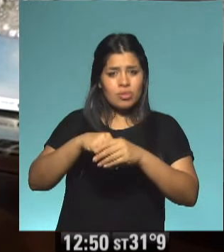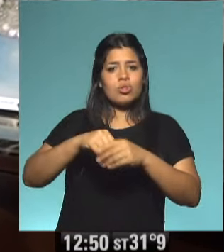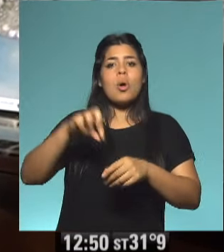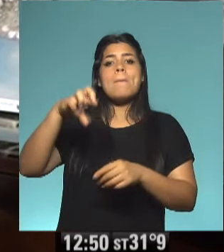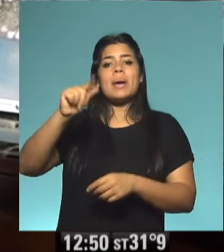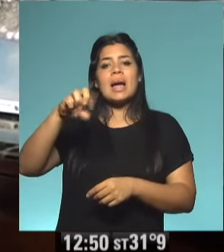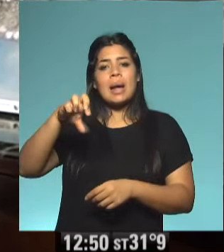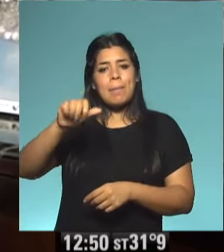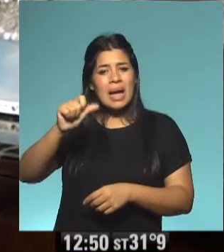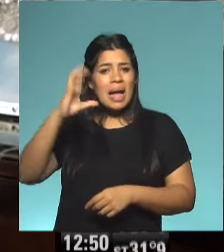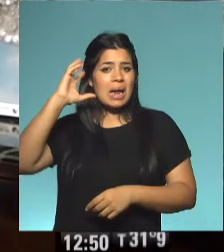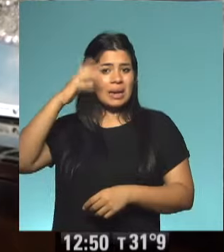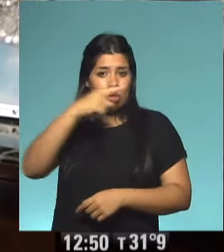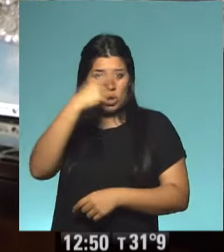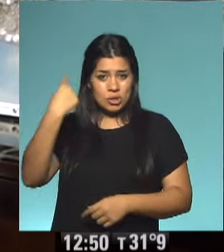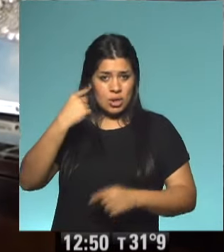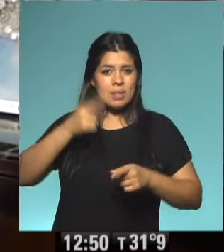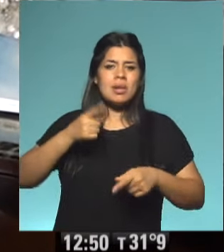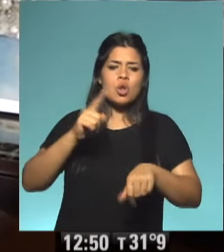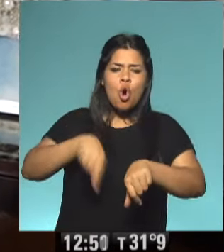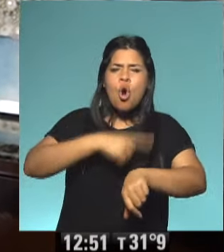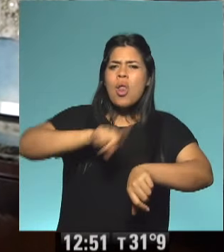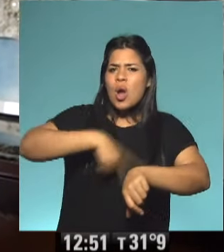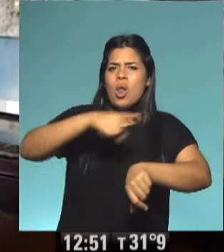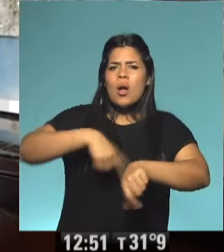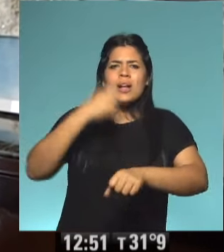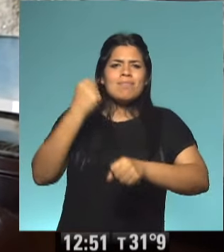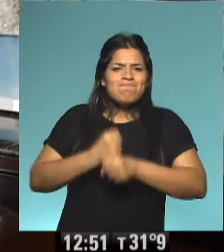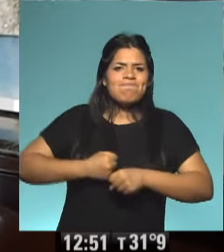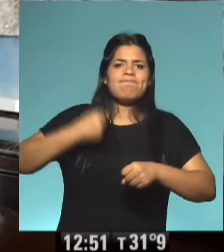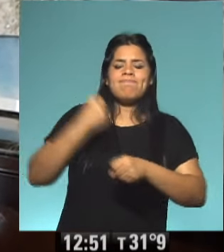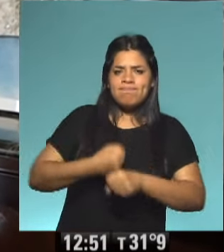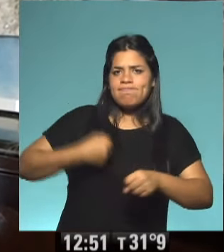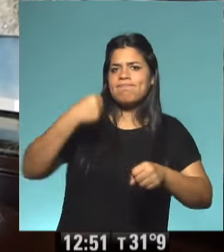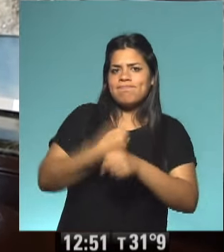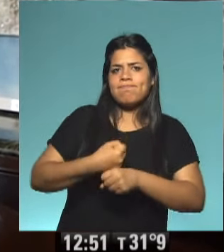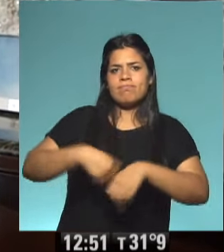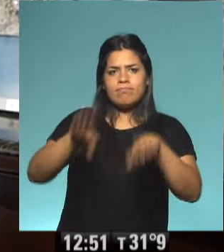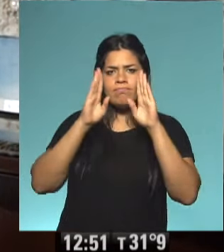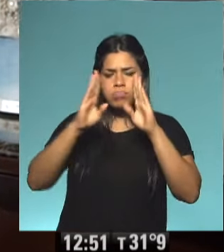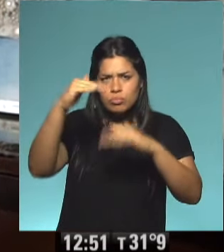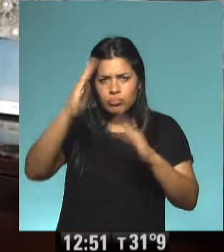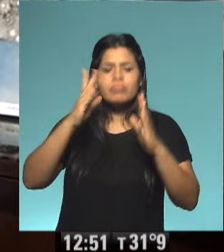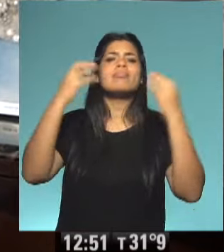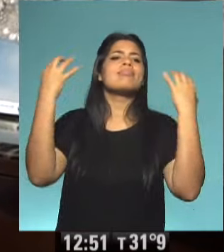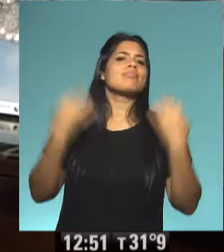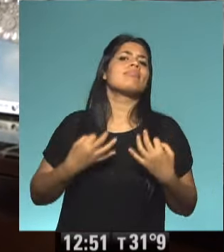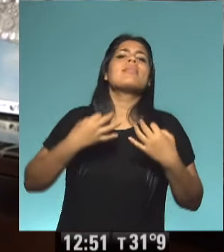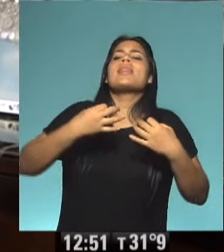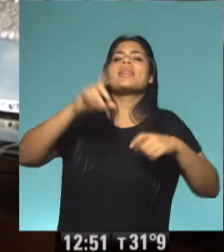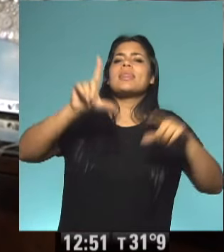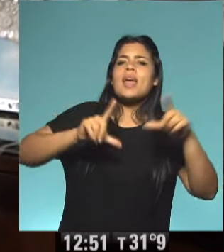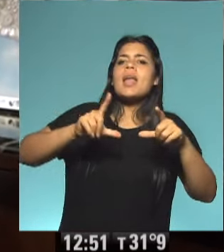que dejaron horas y horas trabajando para ser centrales en este desafío, que la tele, la radio, ¿no?,